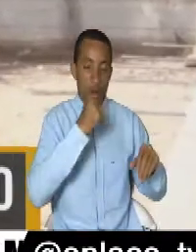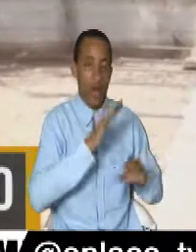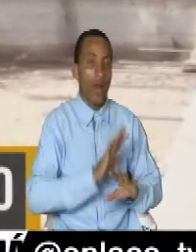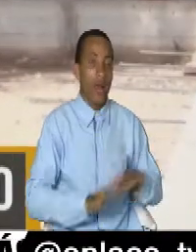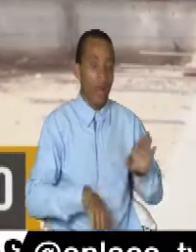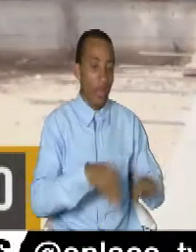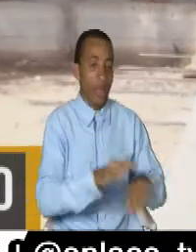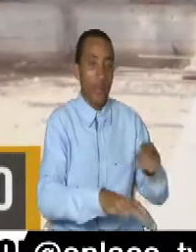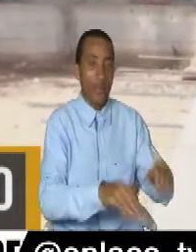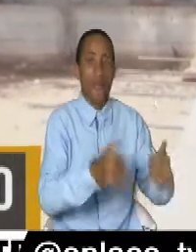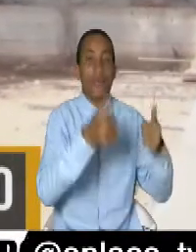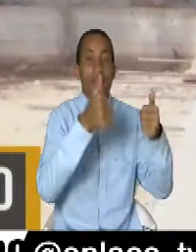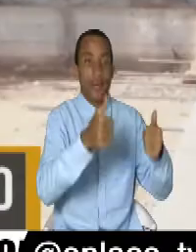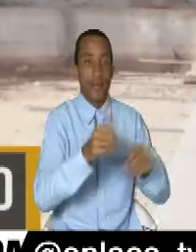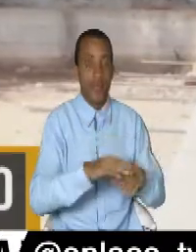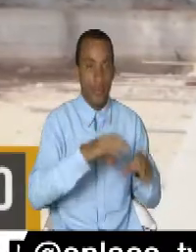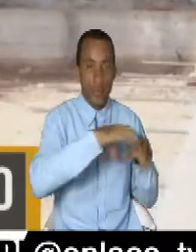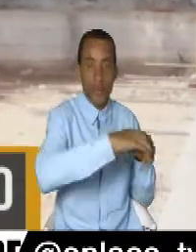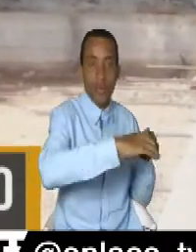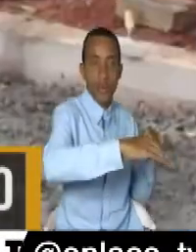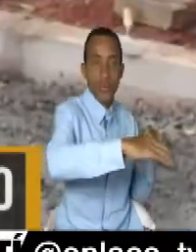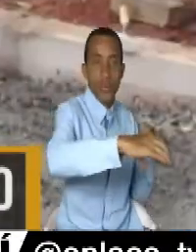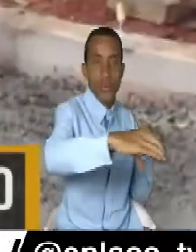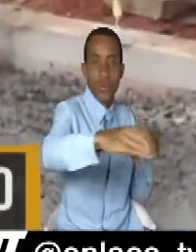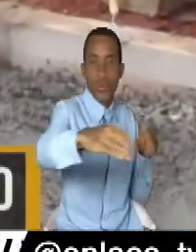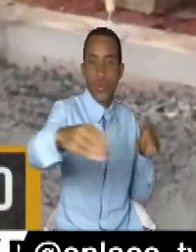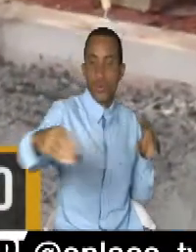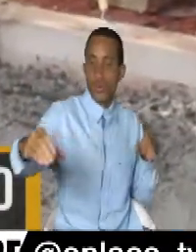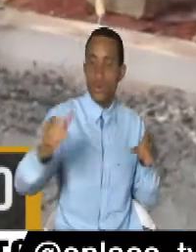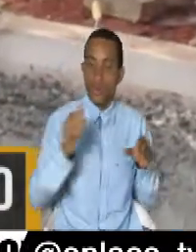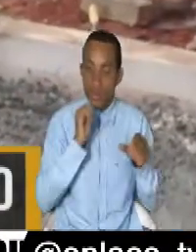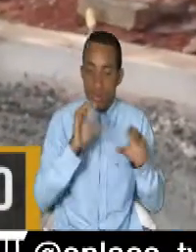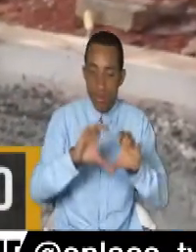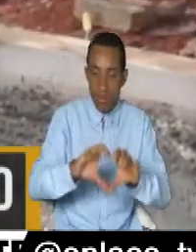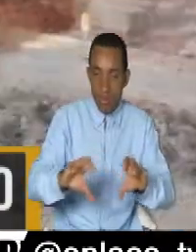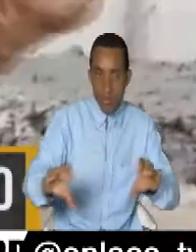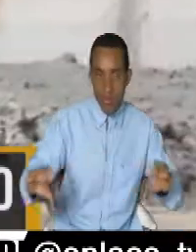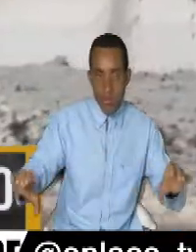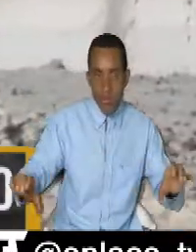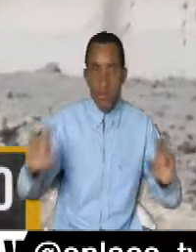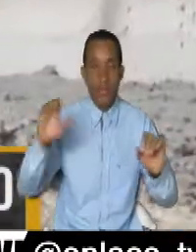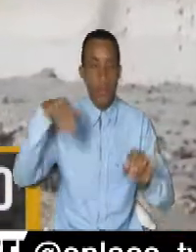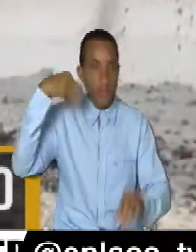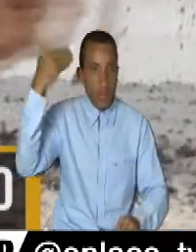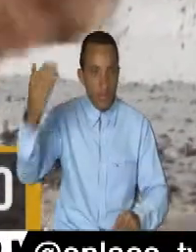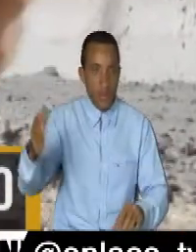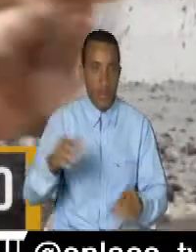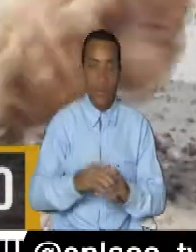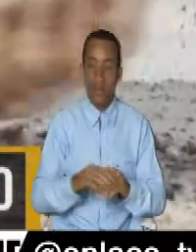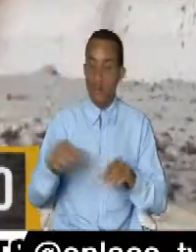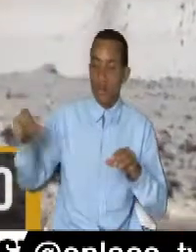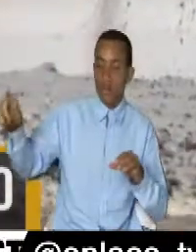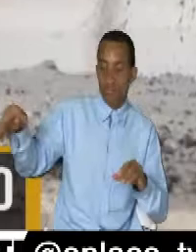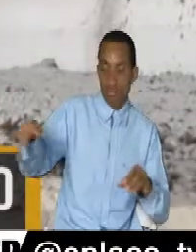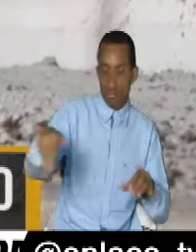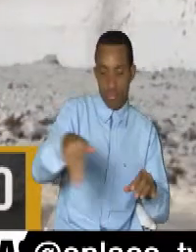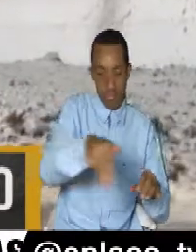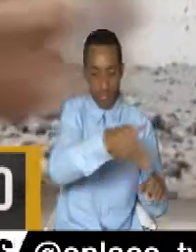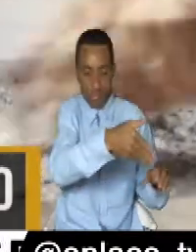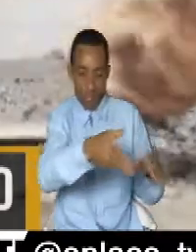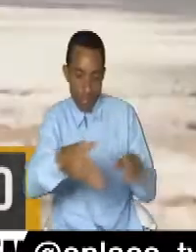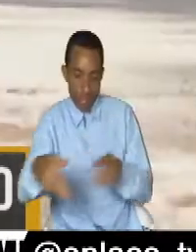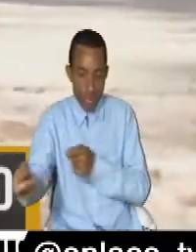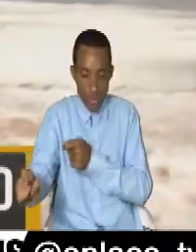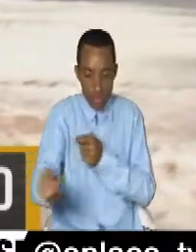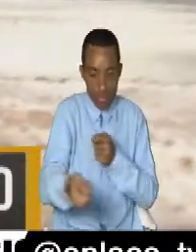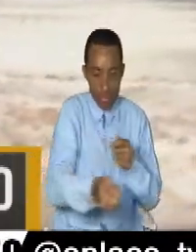Realización de bordillos, cunetas y conducción de alcantarillado pluvial para realizar posteriormente el vaciado del concreto rígido y construcción de